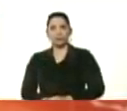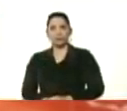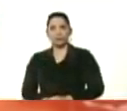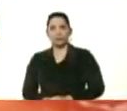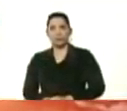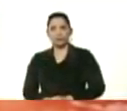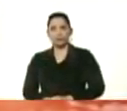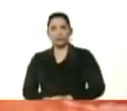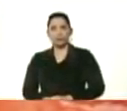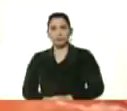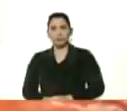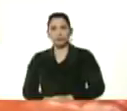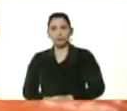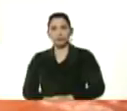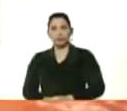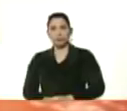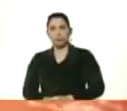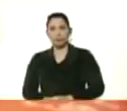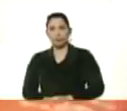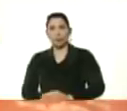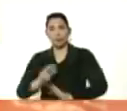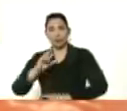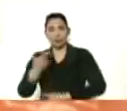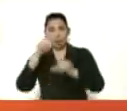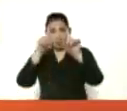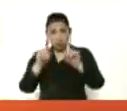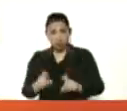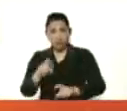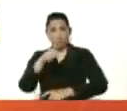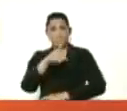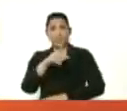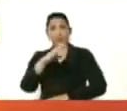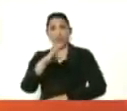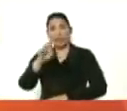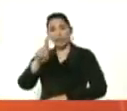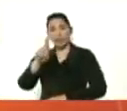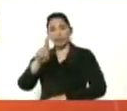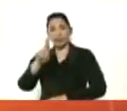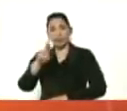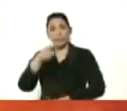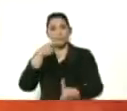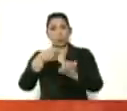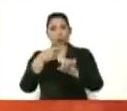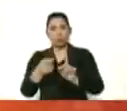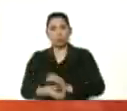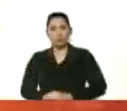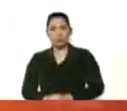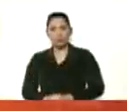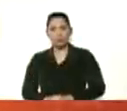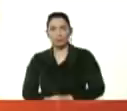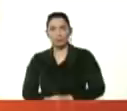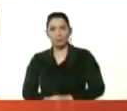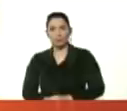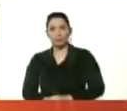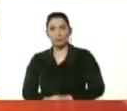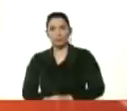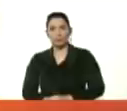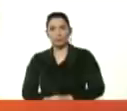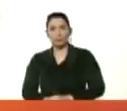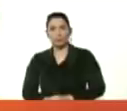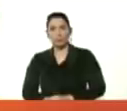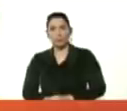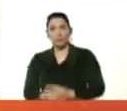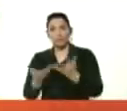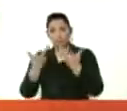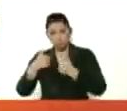Visible. ¿Ah? En la tercera prueba, el PCR, dio positivo. Mis cuentas